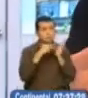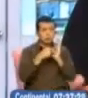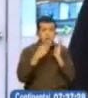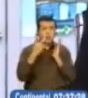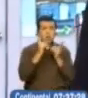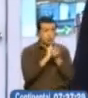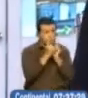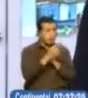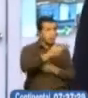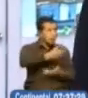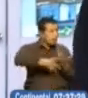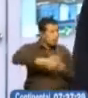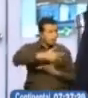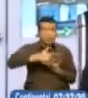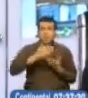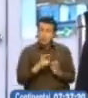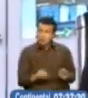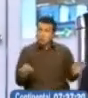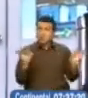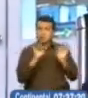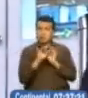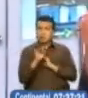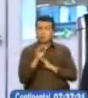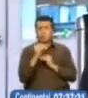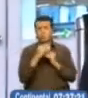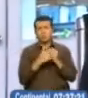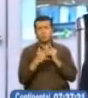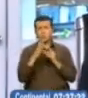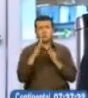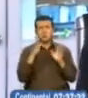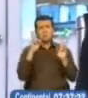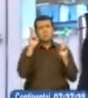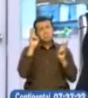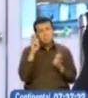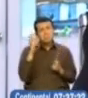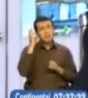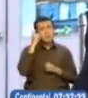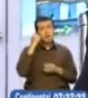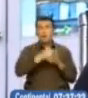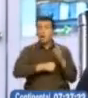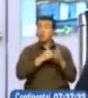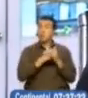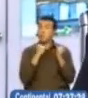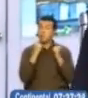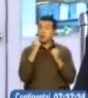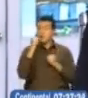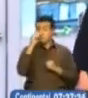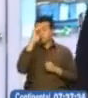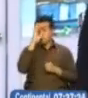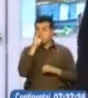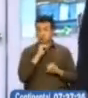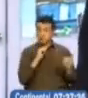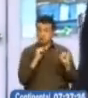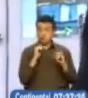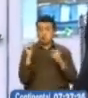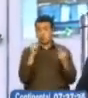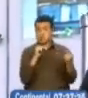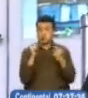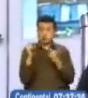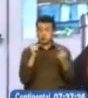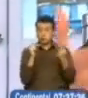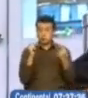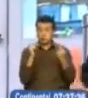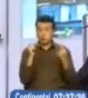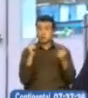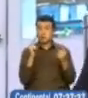para un encuentro distinto. Uh-huh. Creo que hay un enorme reto para las izquierdas en general, pero digo, el nivel del debate y la confrontación política está